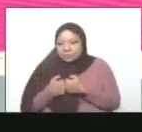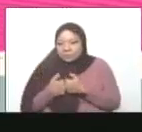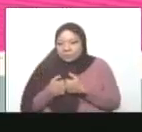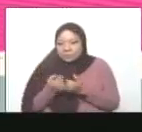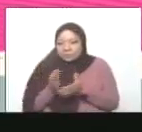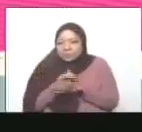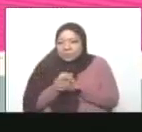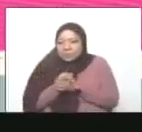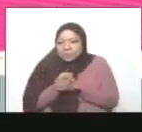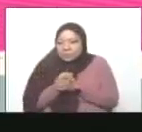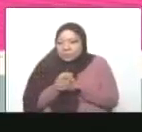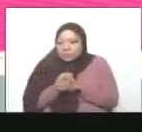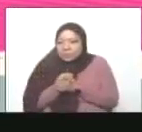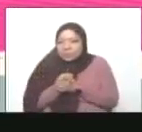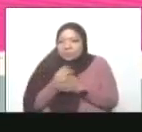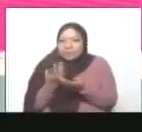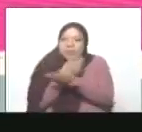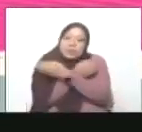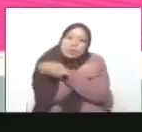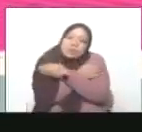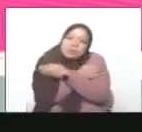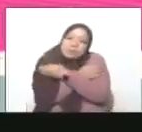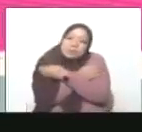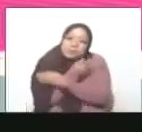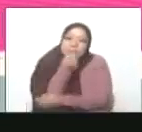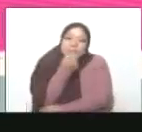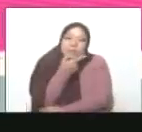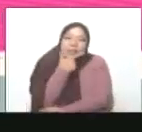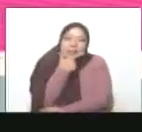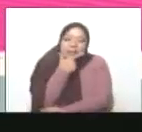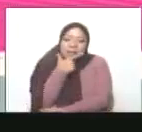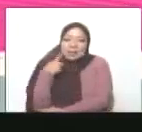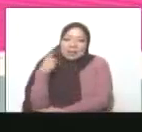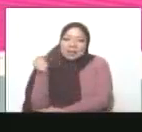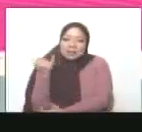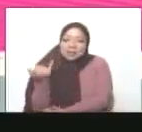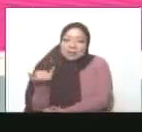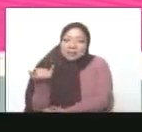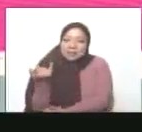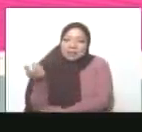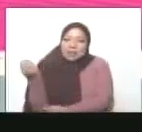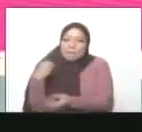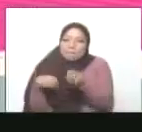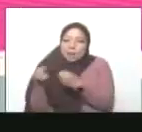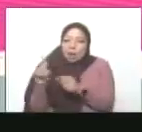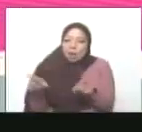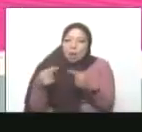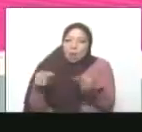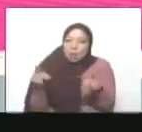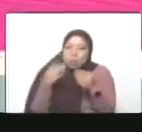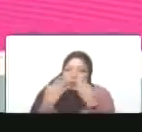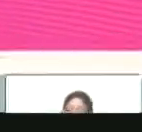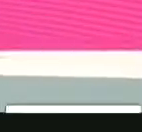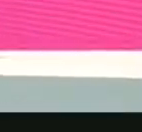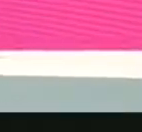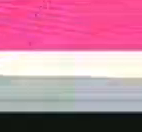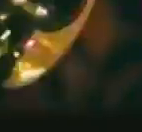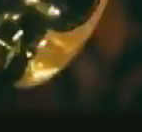abrácela, que lo que viene es bello. Vamos con más música. Adelante.